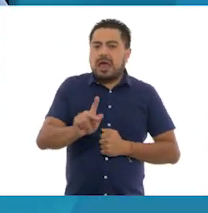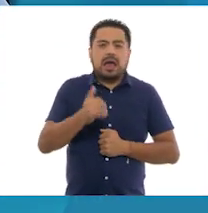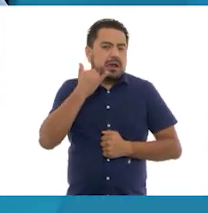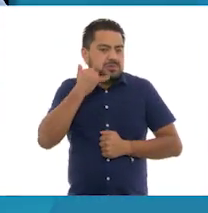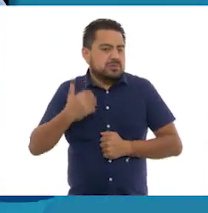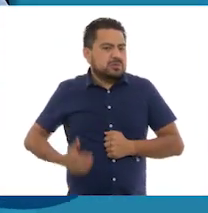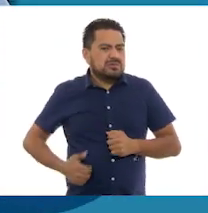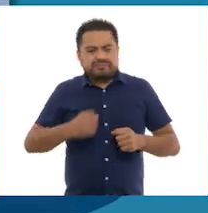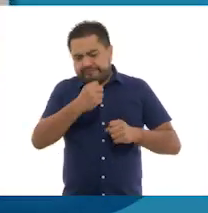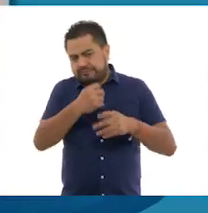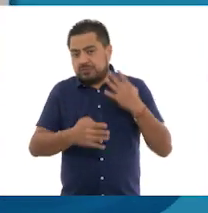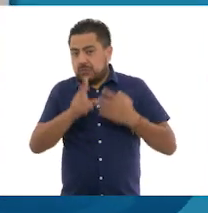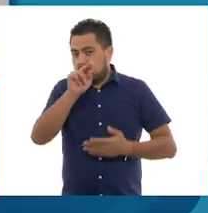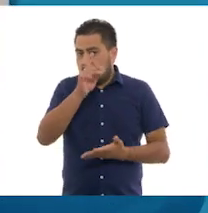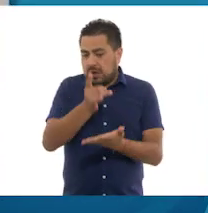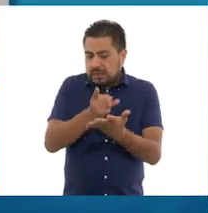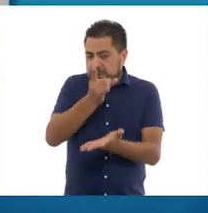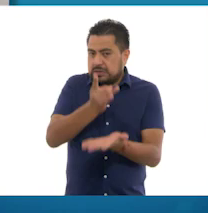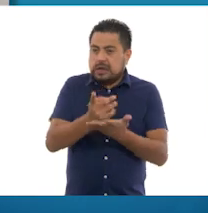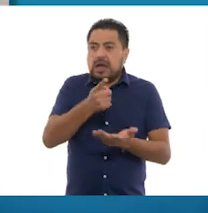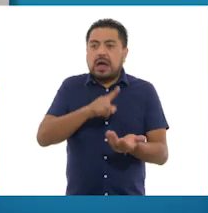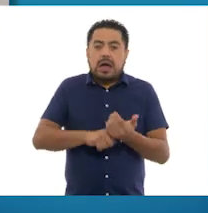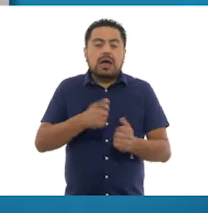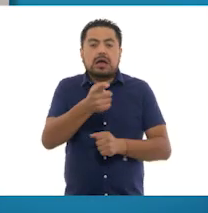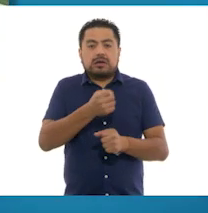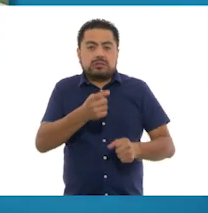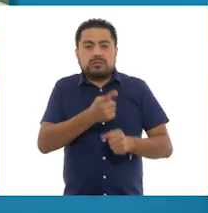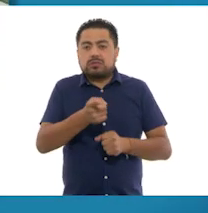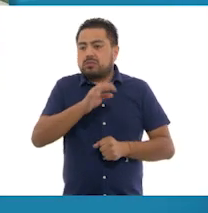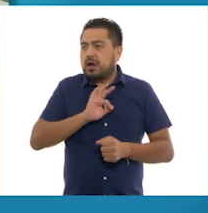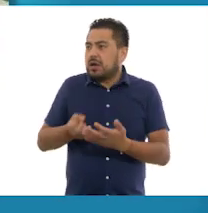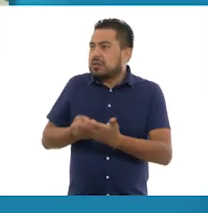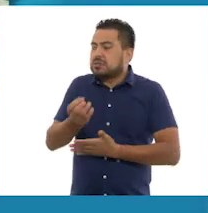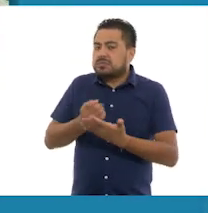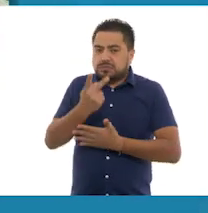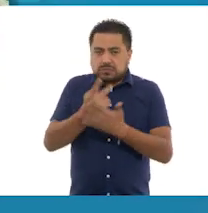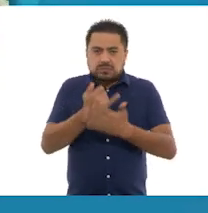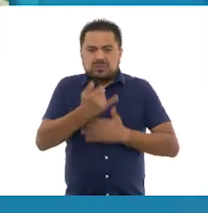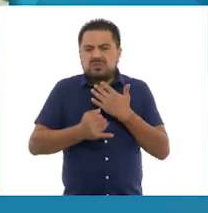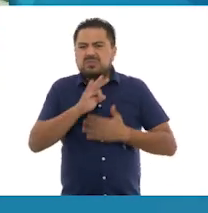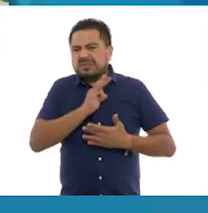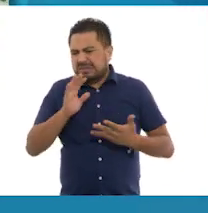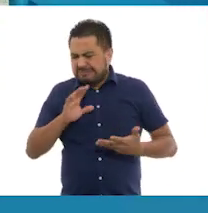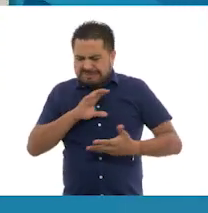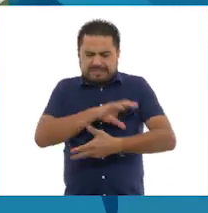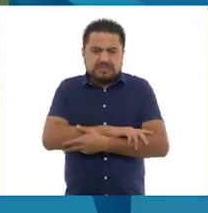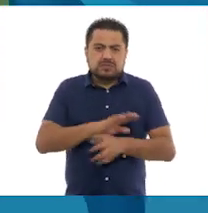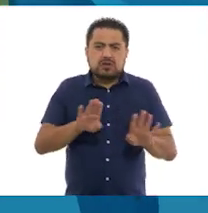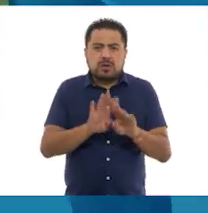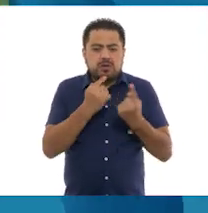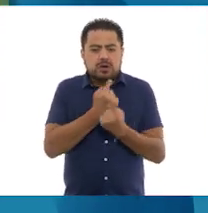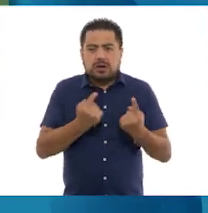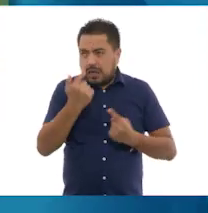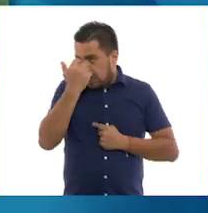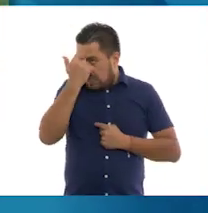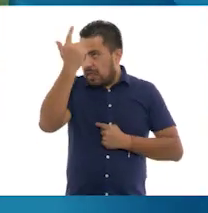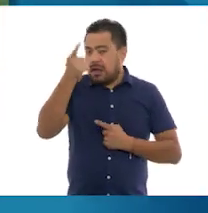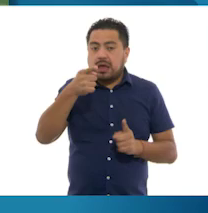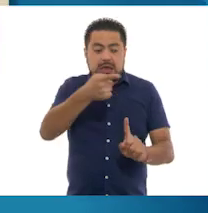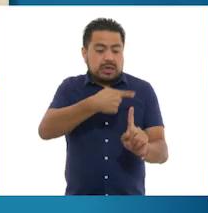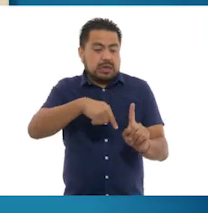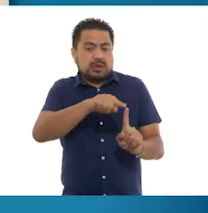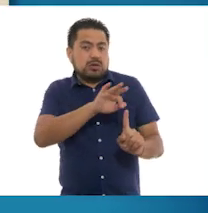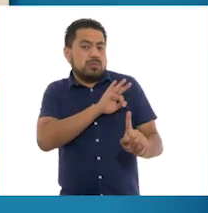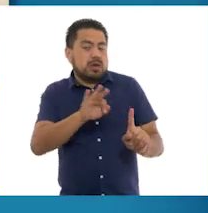etc. No solamente es como la posibilidad de que ellos puedan desarrollar proyectos, sino que puedan empoderarse como niños creadores. Ellos pueden